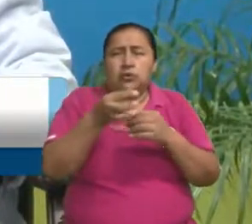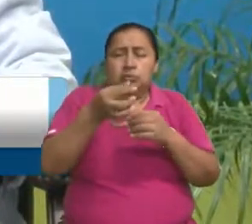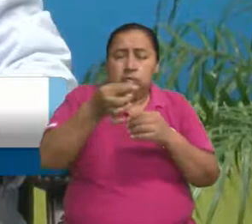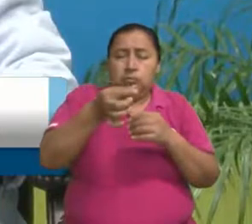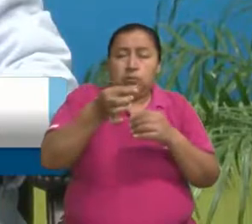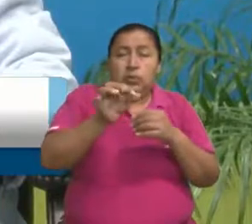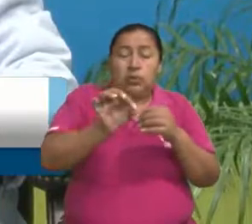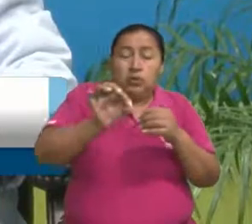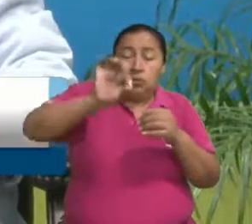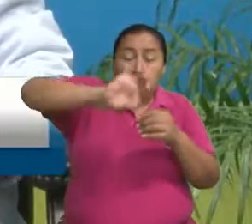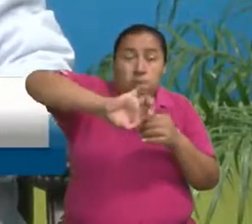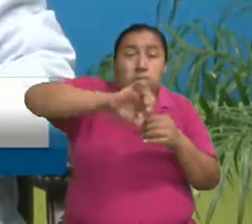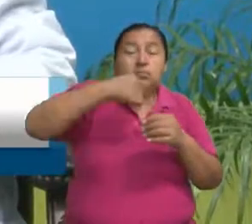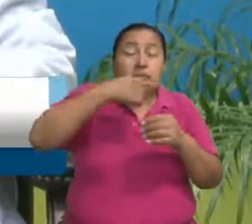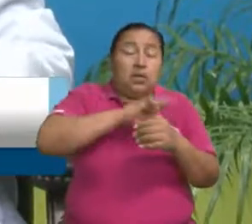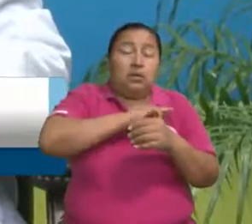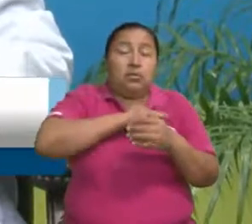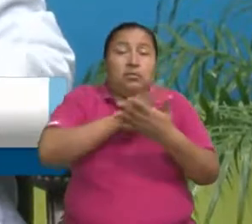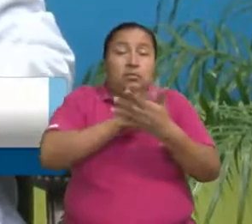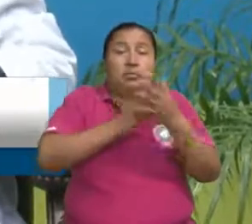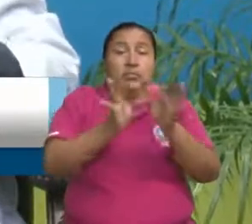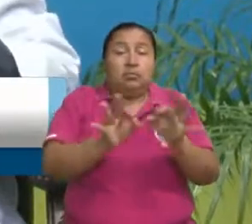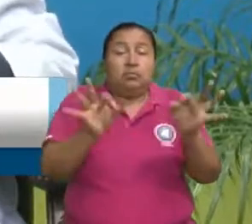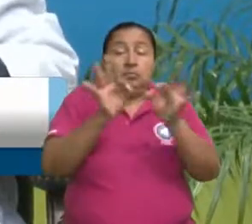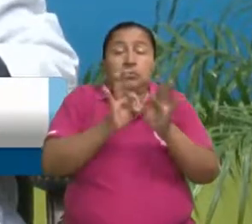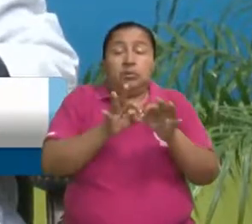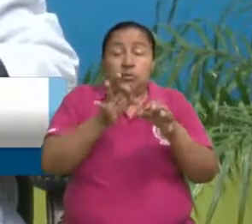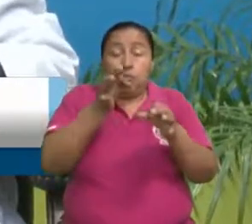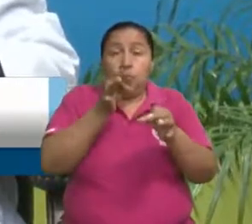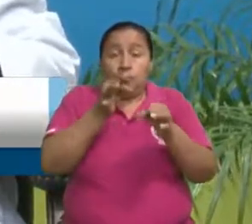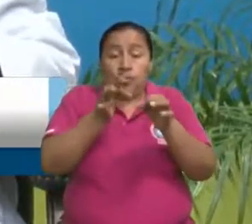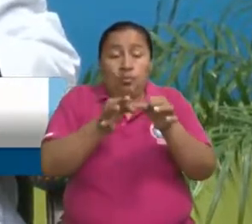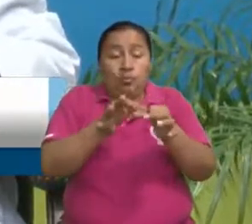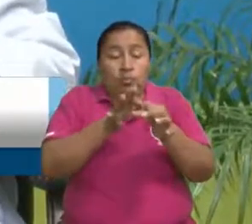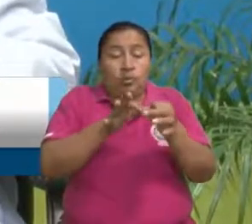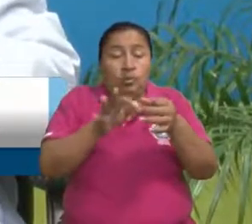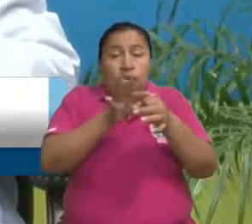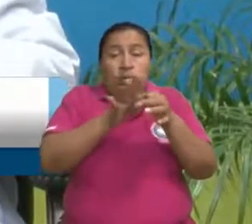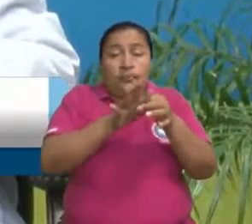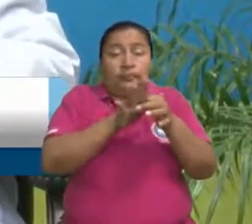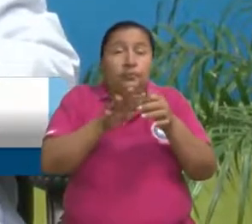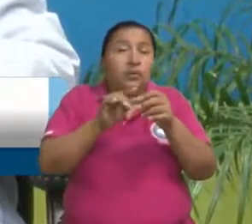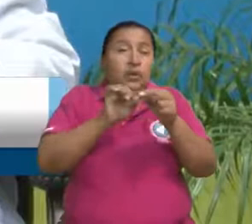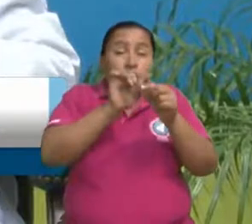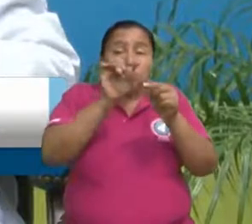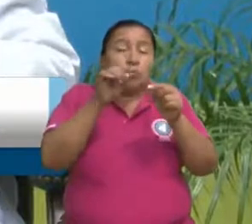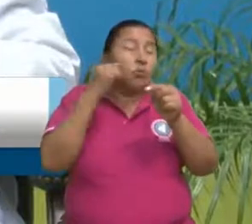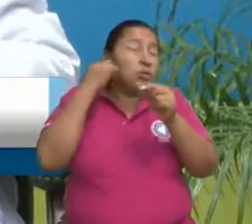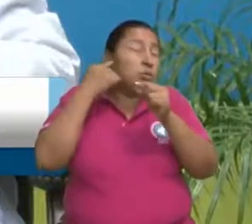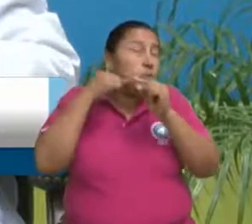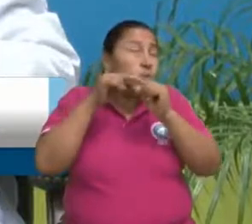una parte porque el conducto auditivo externo